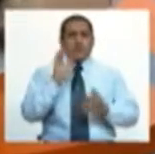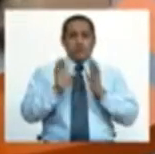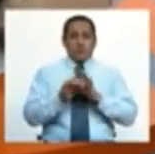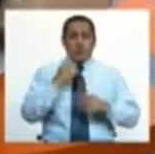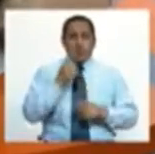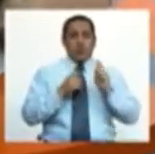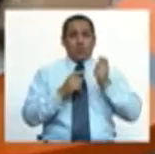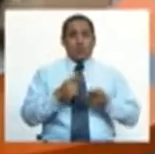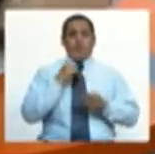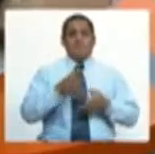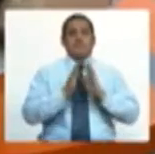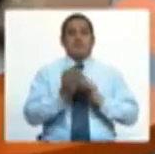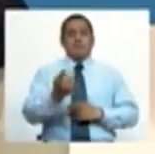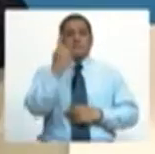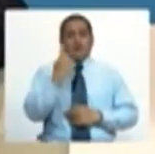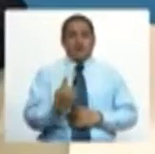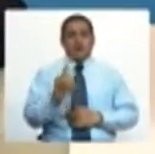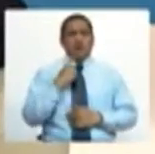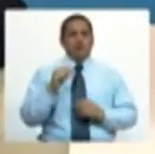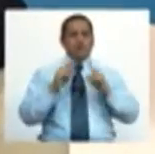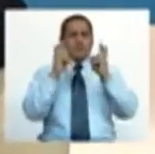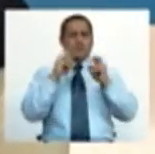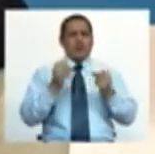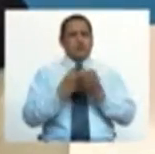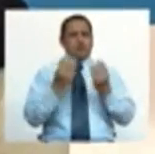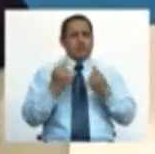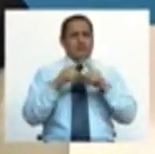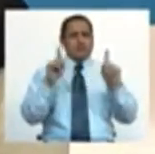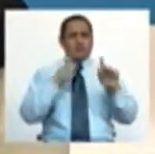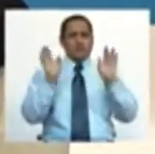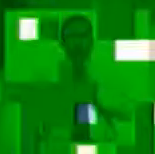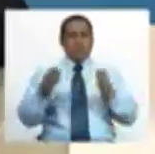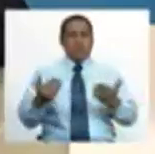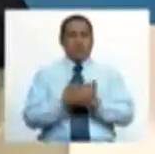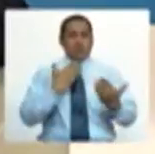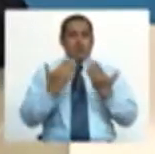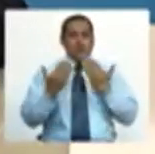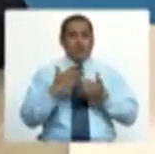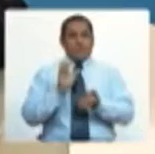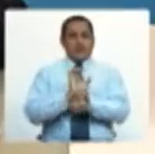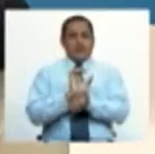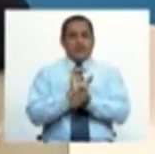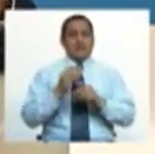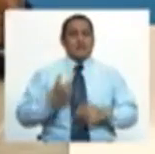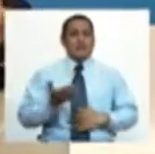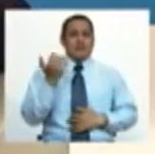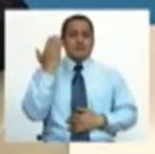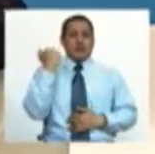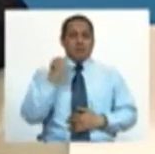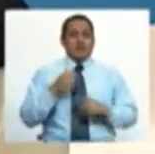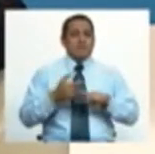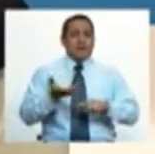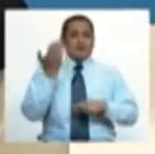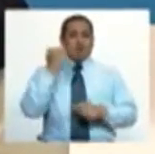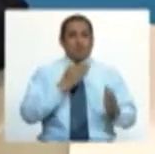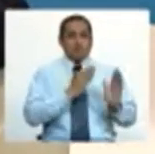en la audiencia de apelación. Y hay que tener cuidado con un tema. Hay una gran diferencia entre este nuevo modelo procesal penal y el anterior. En